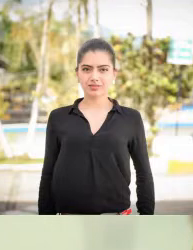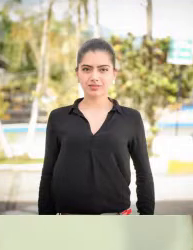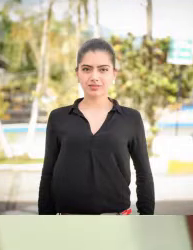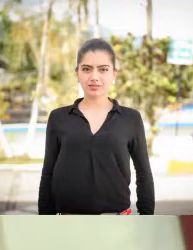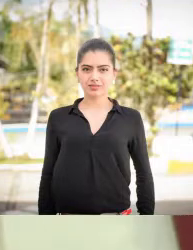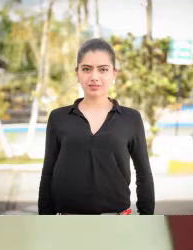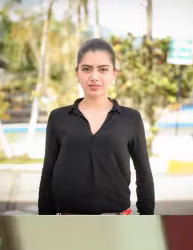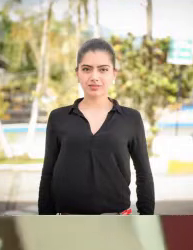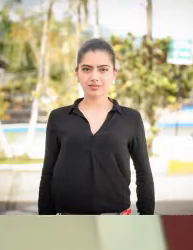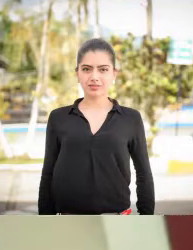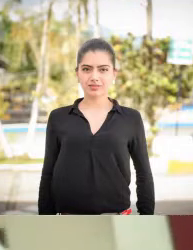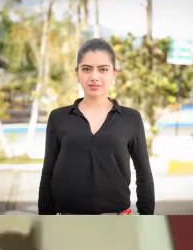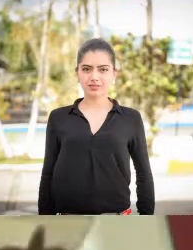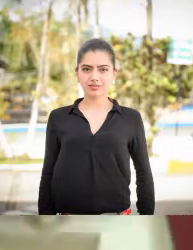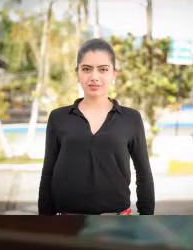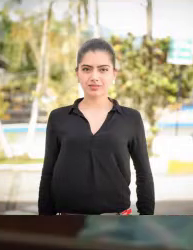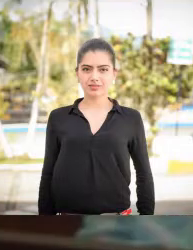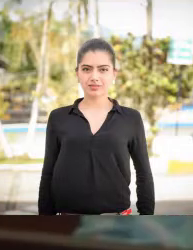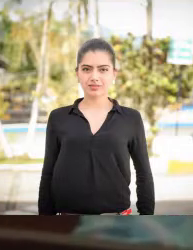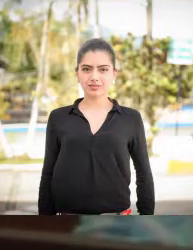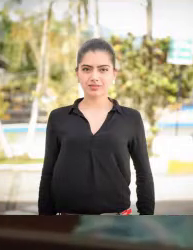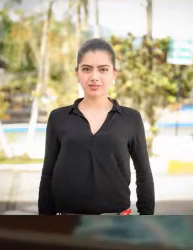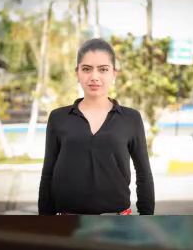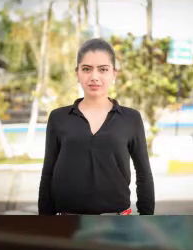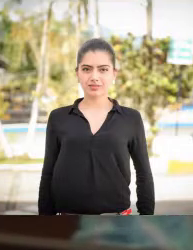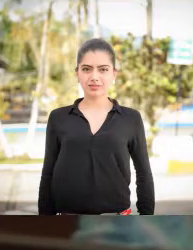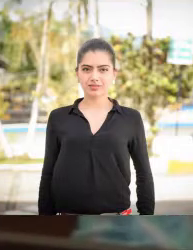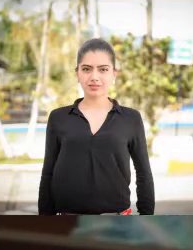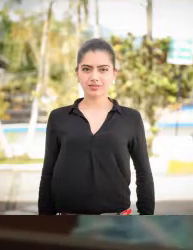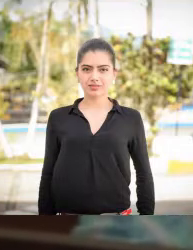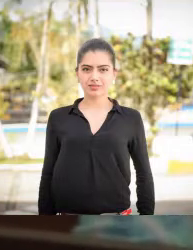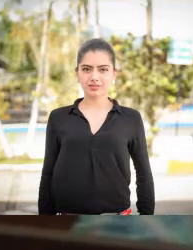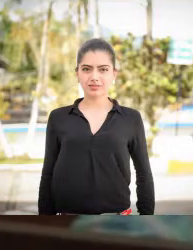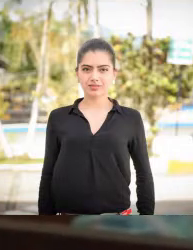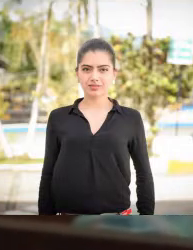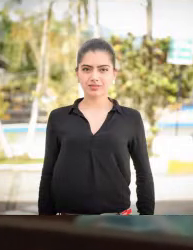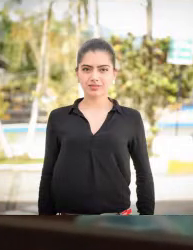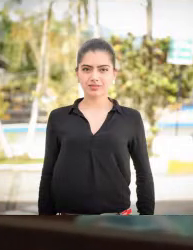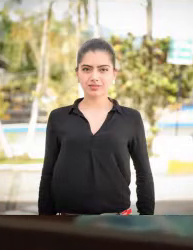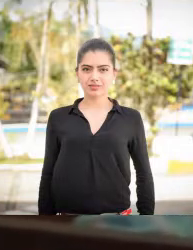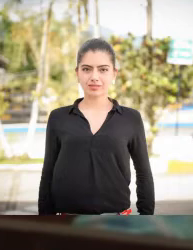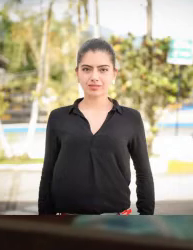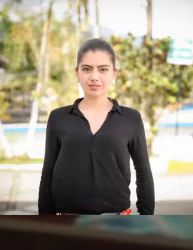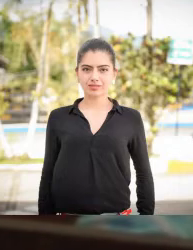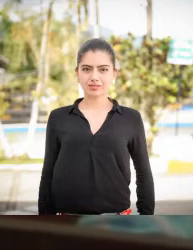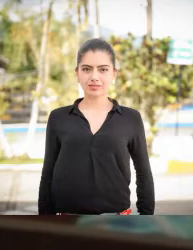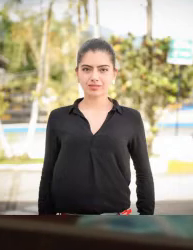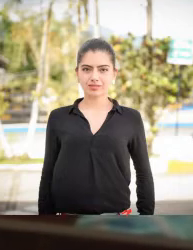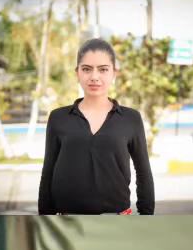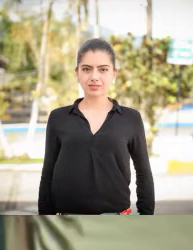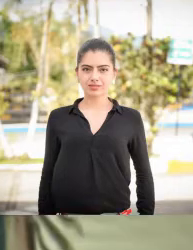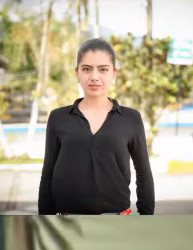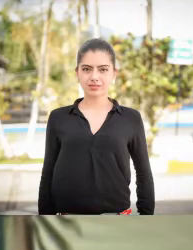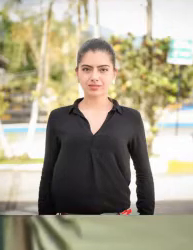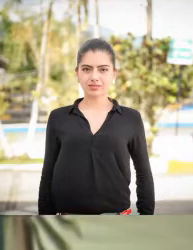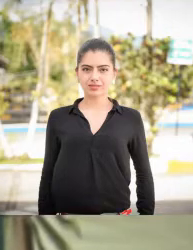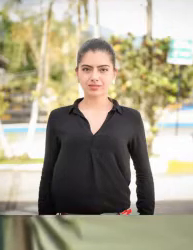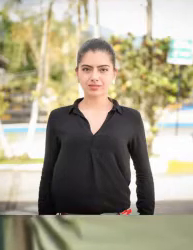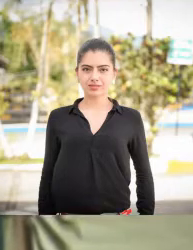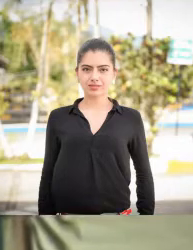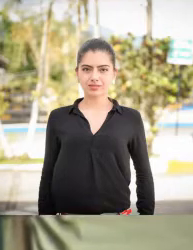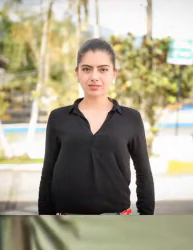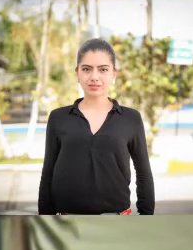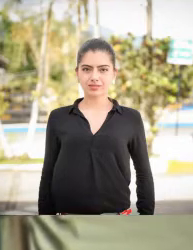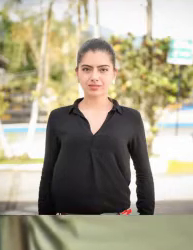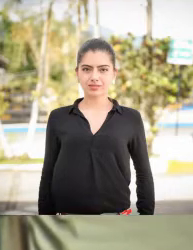igual manera, pues para la industria hotelera y bueno, otras actividades náuticas que pues no aplican para el caso de la ciudad de Ibagué. De